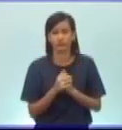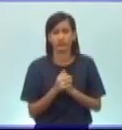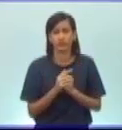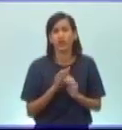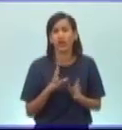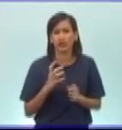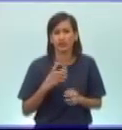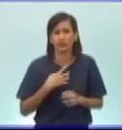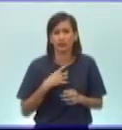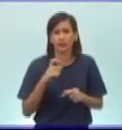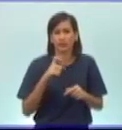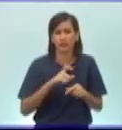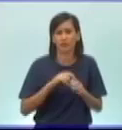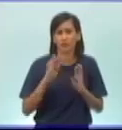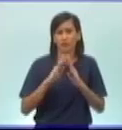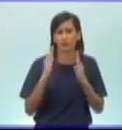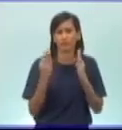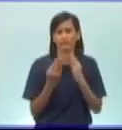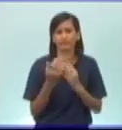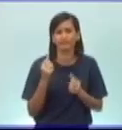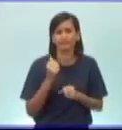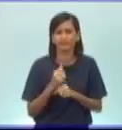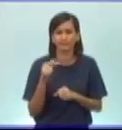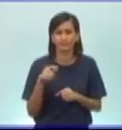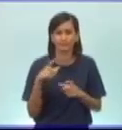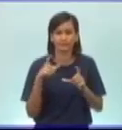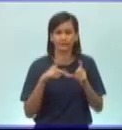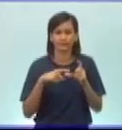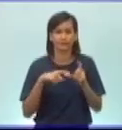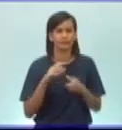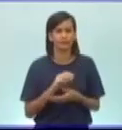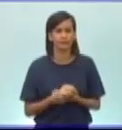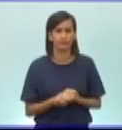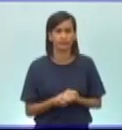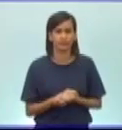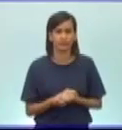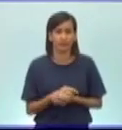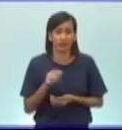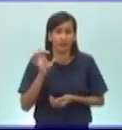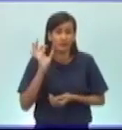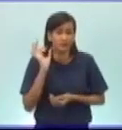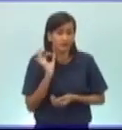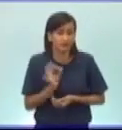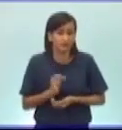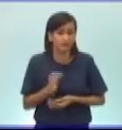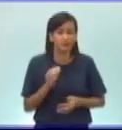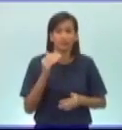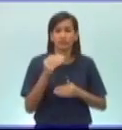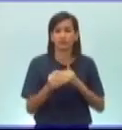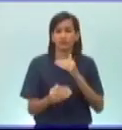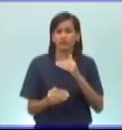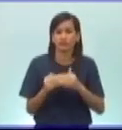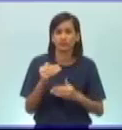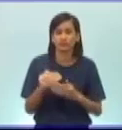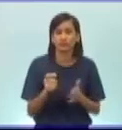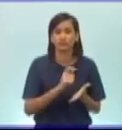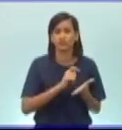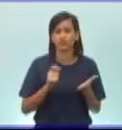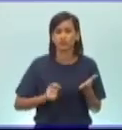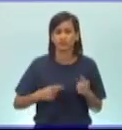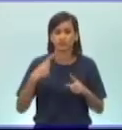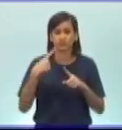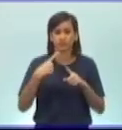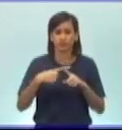espacio completo a trabajar con él. Asimismo, los procedimientos escritos de la adición